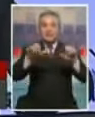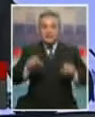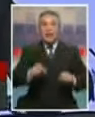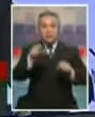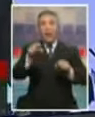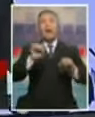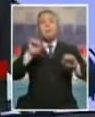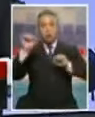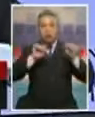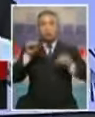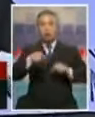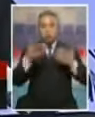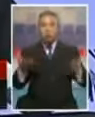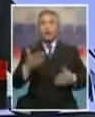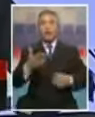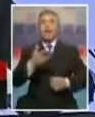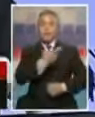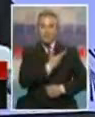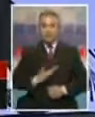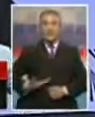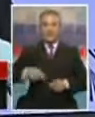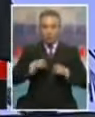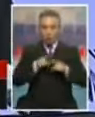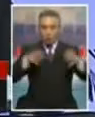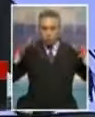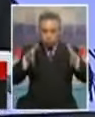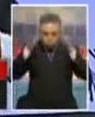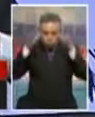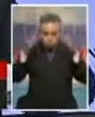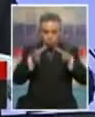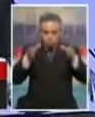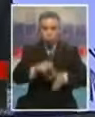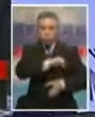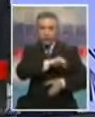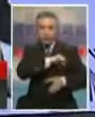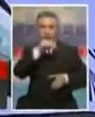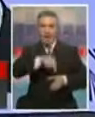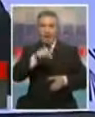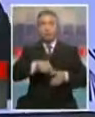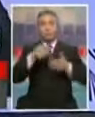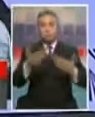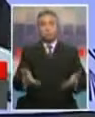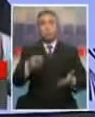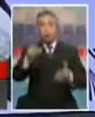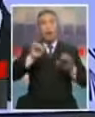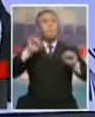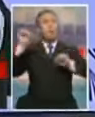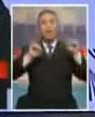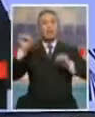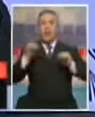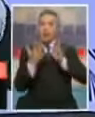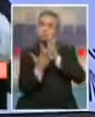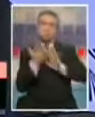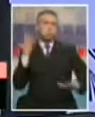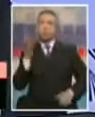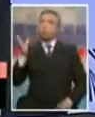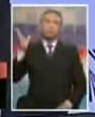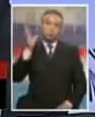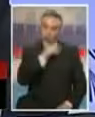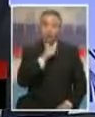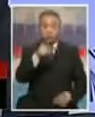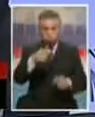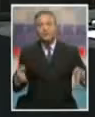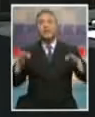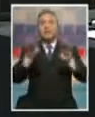que concentran poder. Para devolver poder a la región significa primero partir por casa. Y la clase política ha tenido en esto cero coraje y lo tendremos si ustedes nos dan esa mayoría.